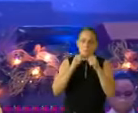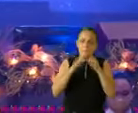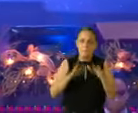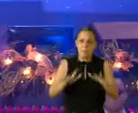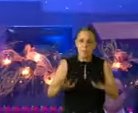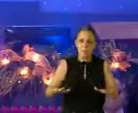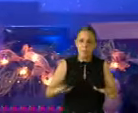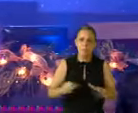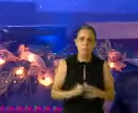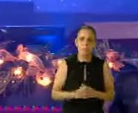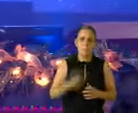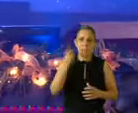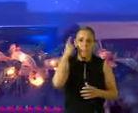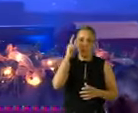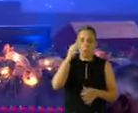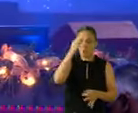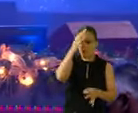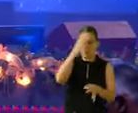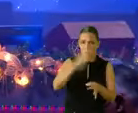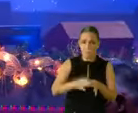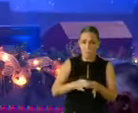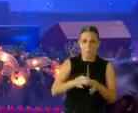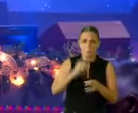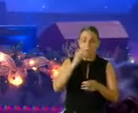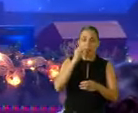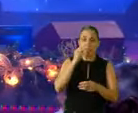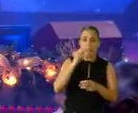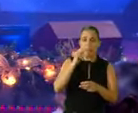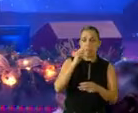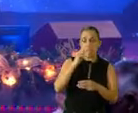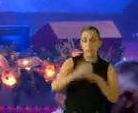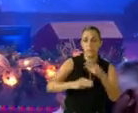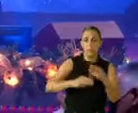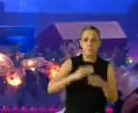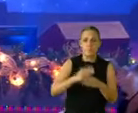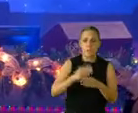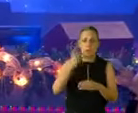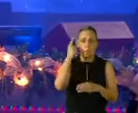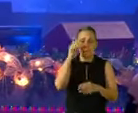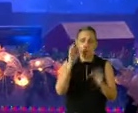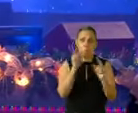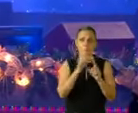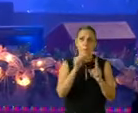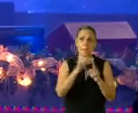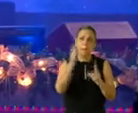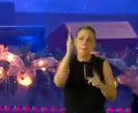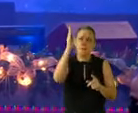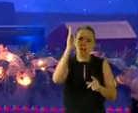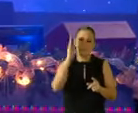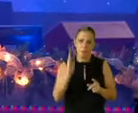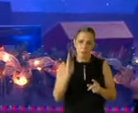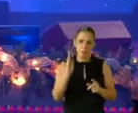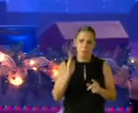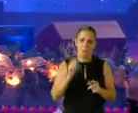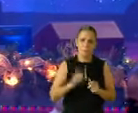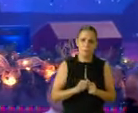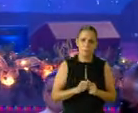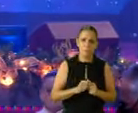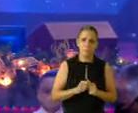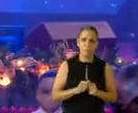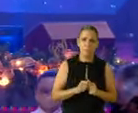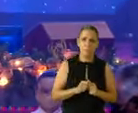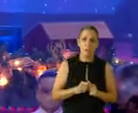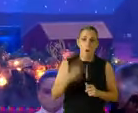el universo por la palabra de Dios, de modo que lo que se ve fue hecho de lo que no se veía. Esto es un